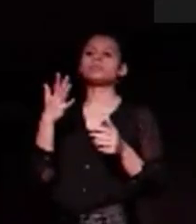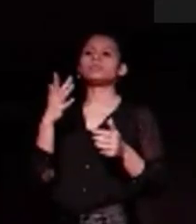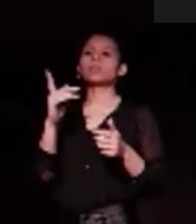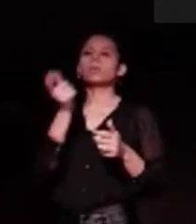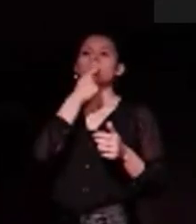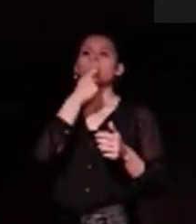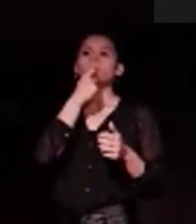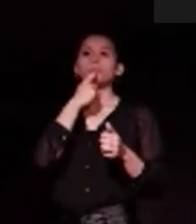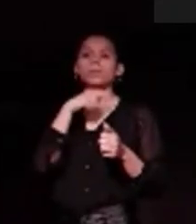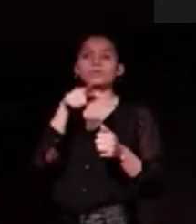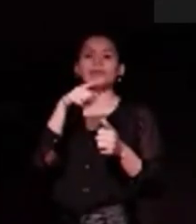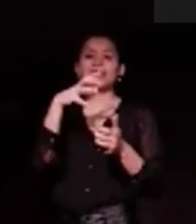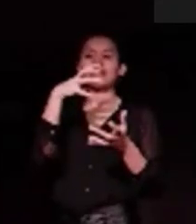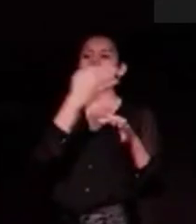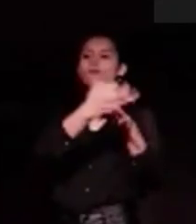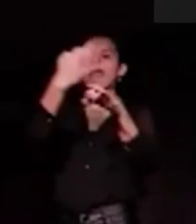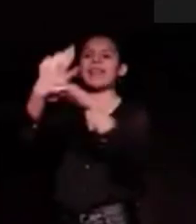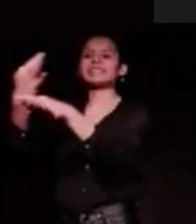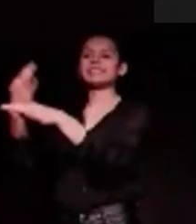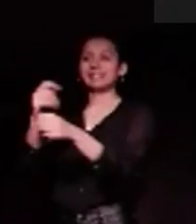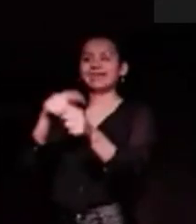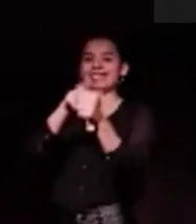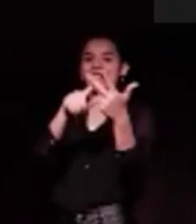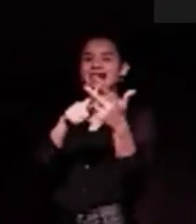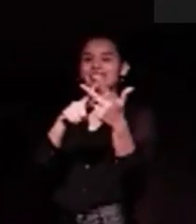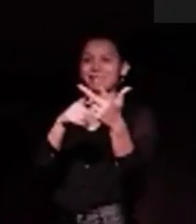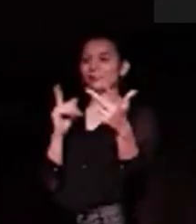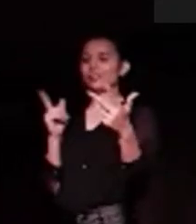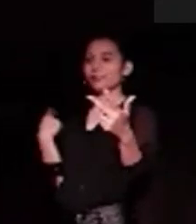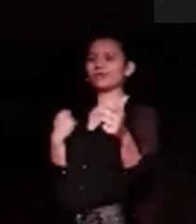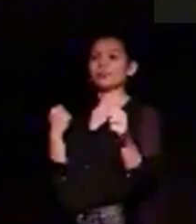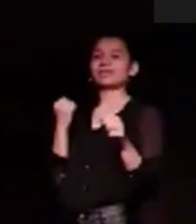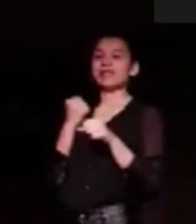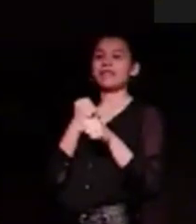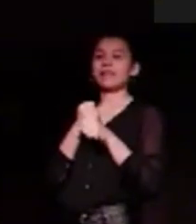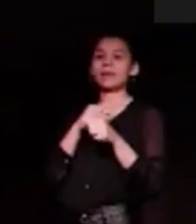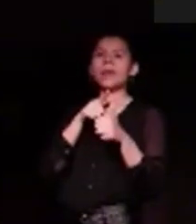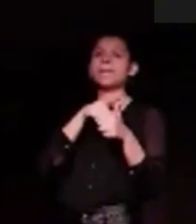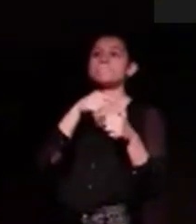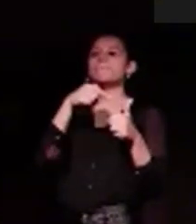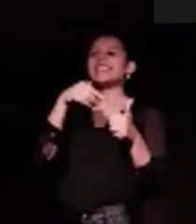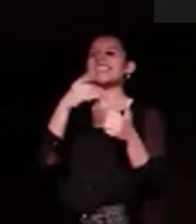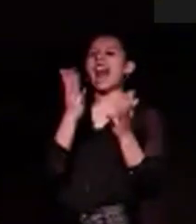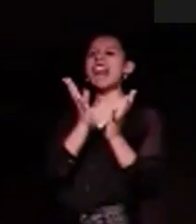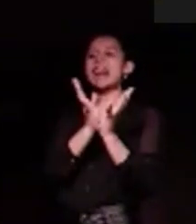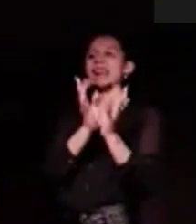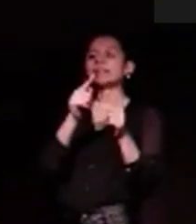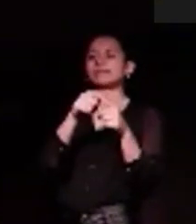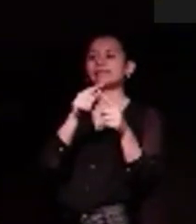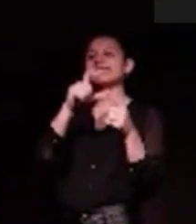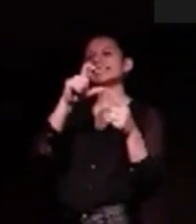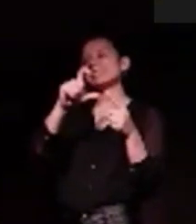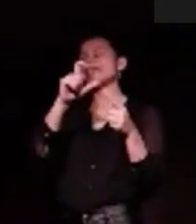nuestras 3 escuelas con las que veníamos digamos, trabajando, Gabriela Mistral, CEN 66 e Integral.